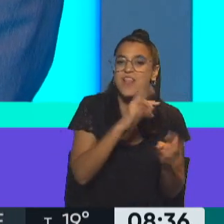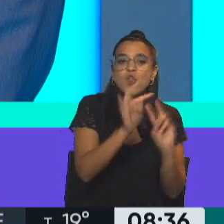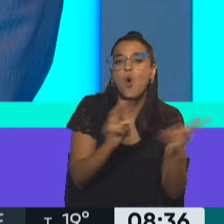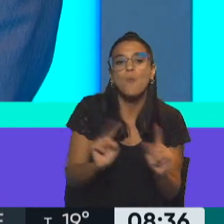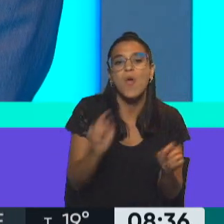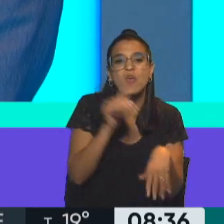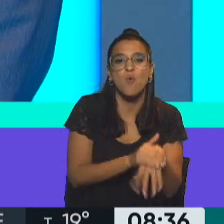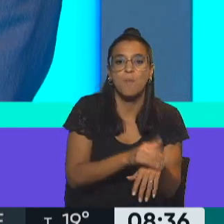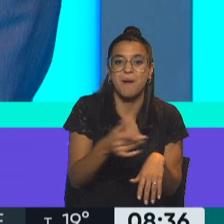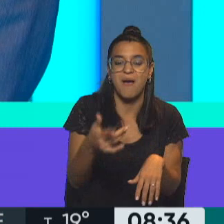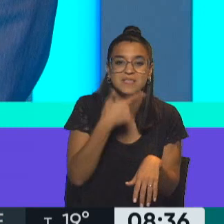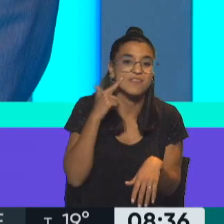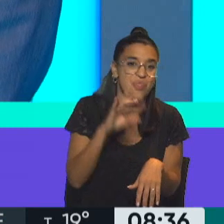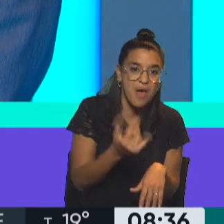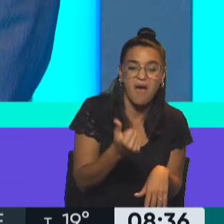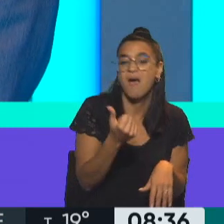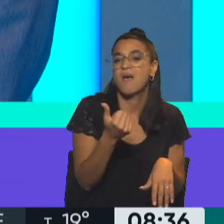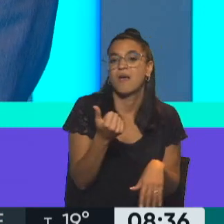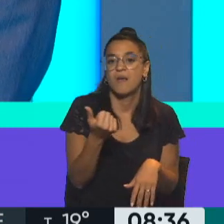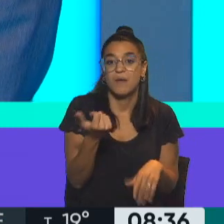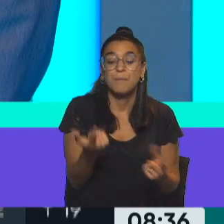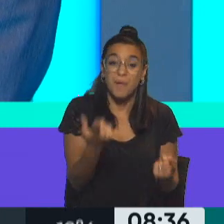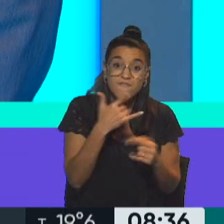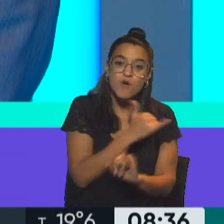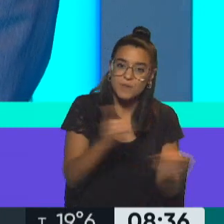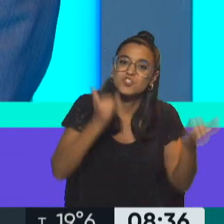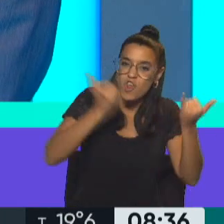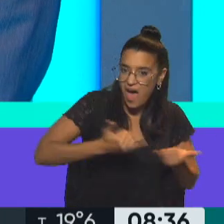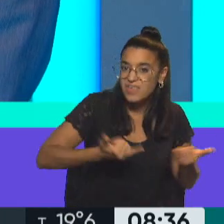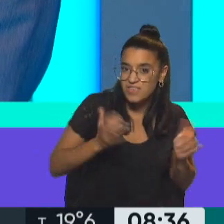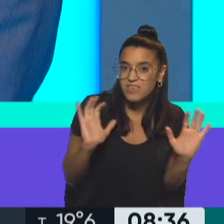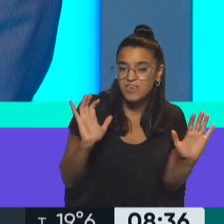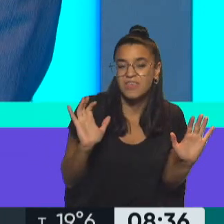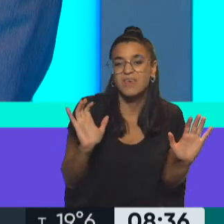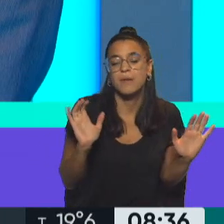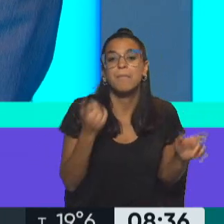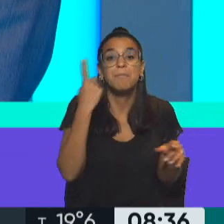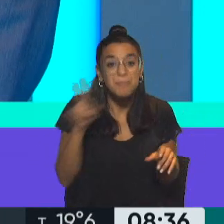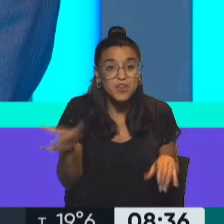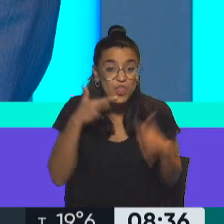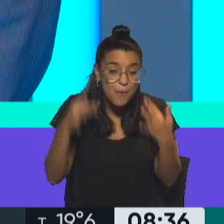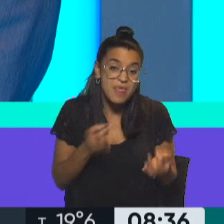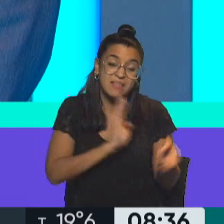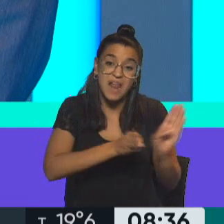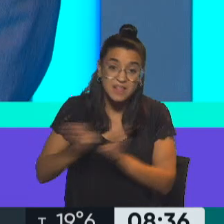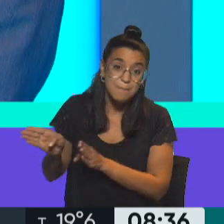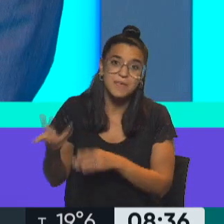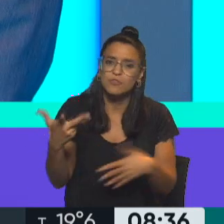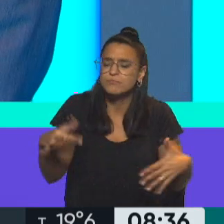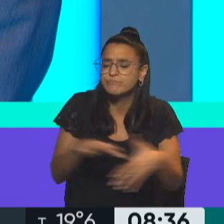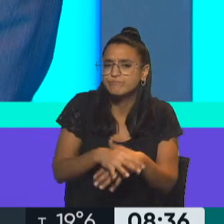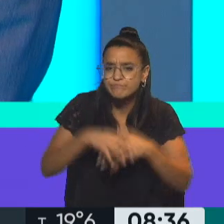a sus parejas tienen la información en muchos casos pero la verdad que los tratamientos son tan